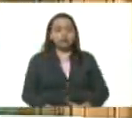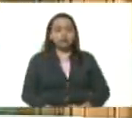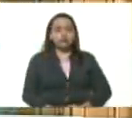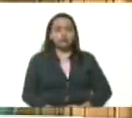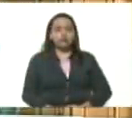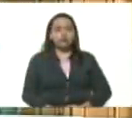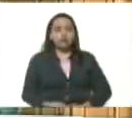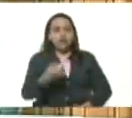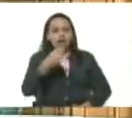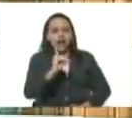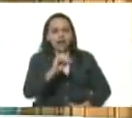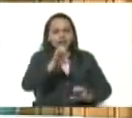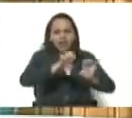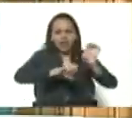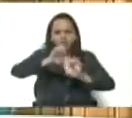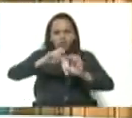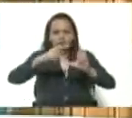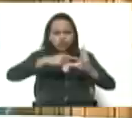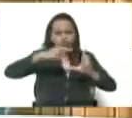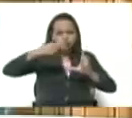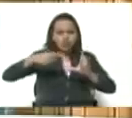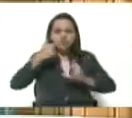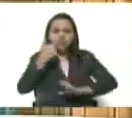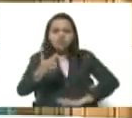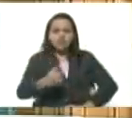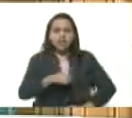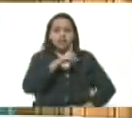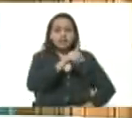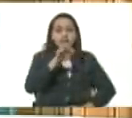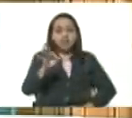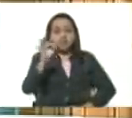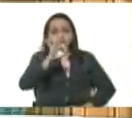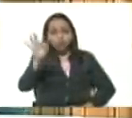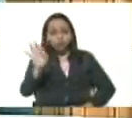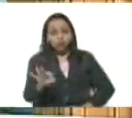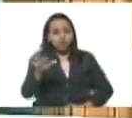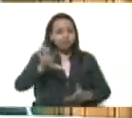Ahí en la encuesta dice que hay un 13% más o menos